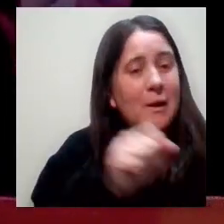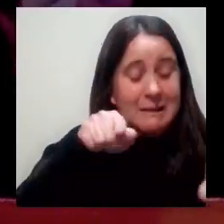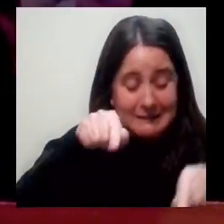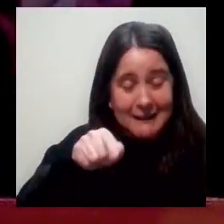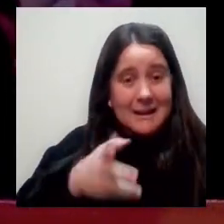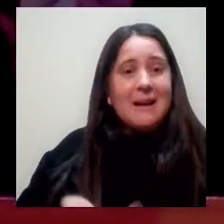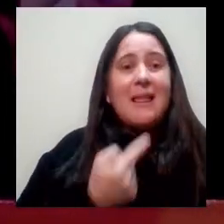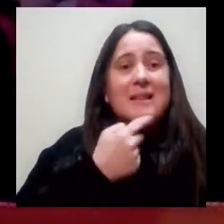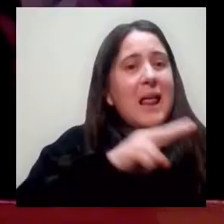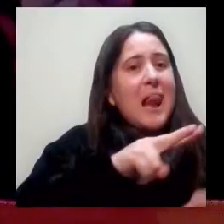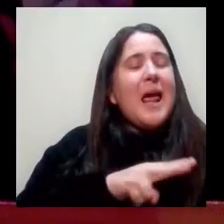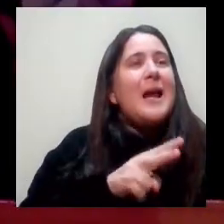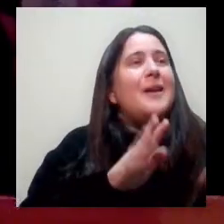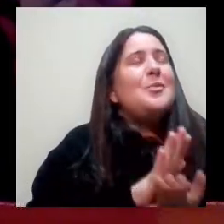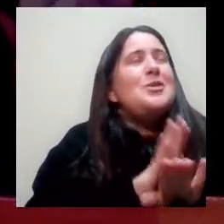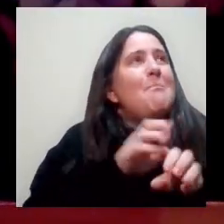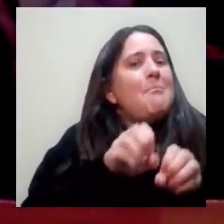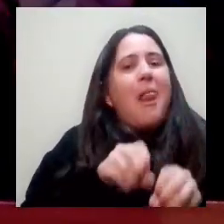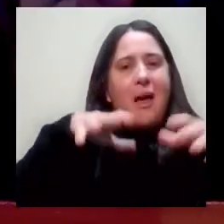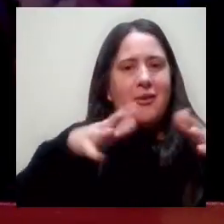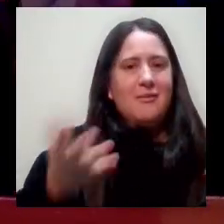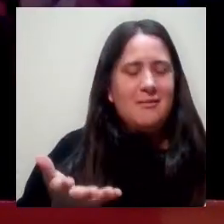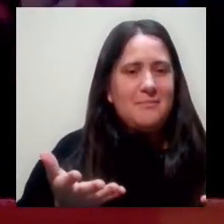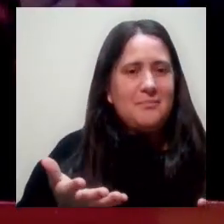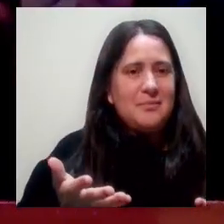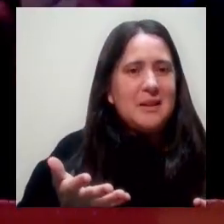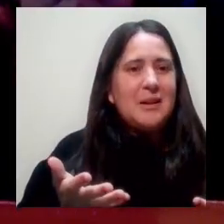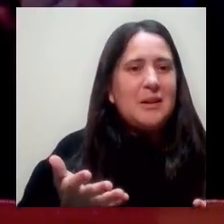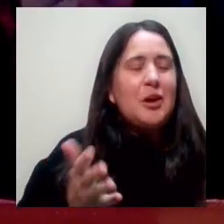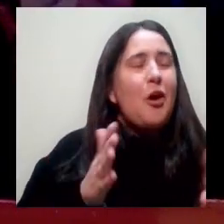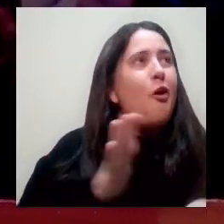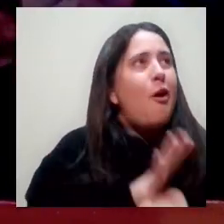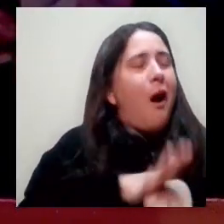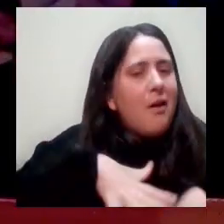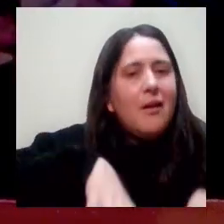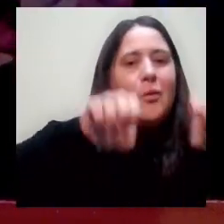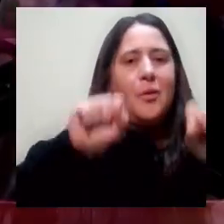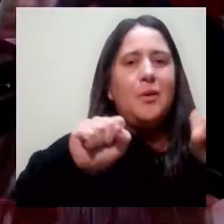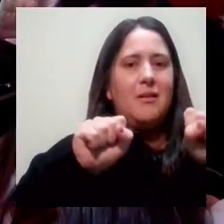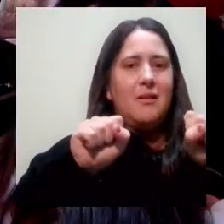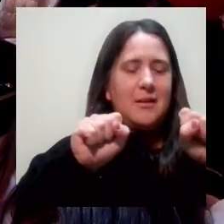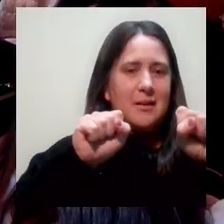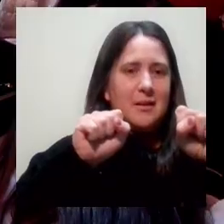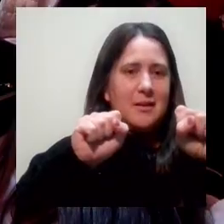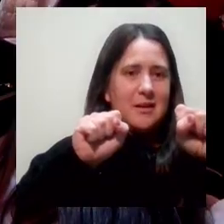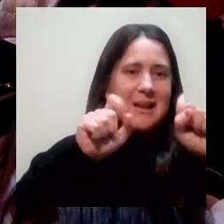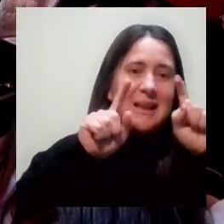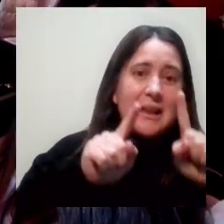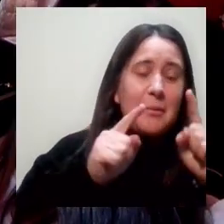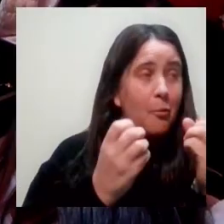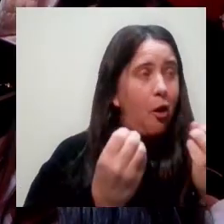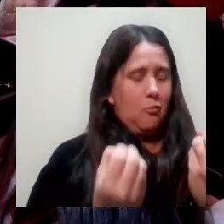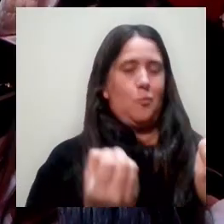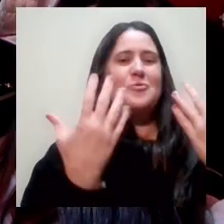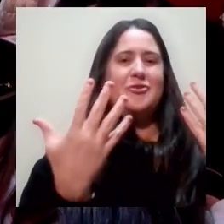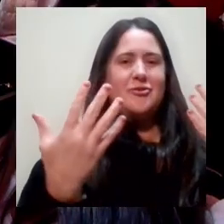leer fue un acto milagroso, un acto de descubrimiento y de alumbramiento, y que